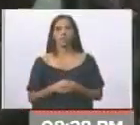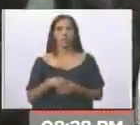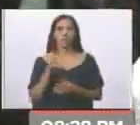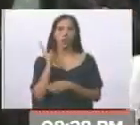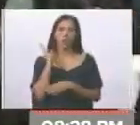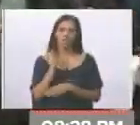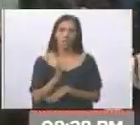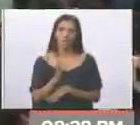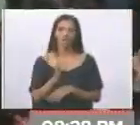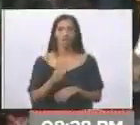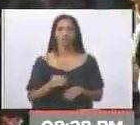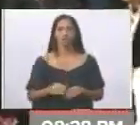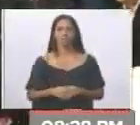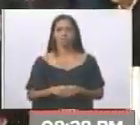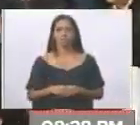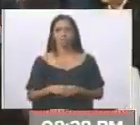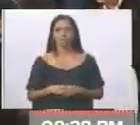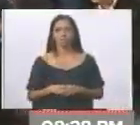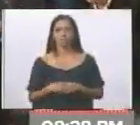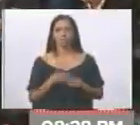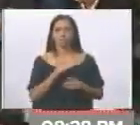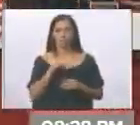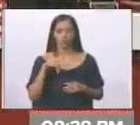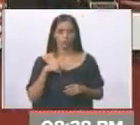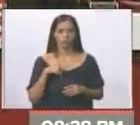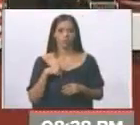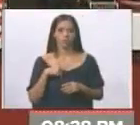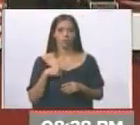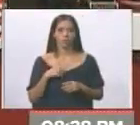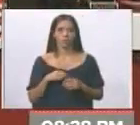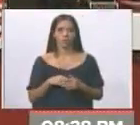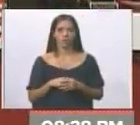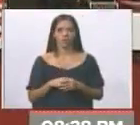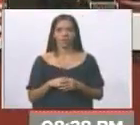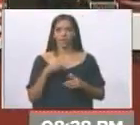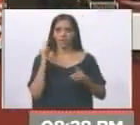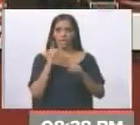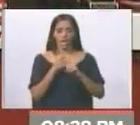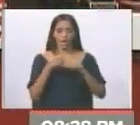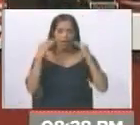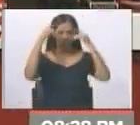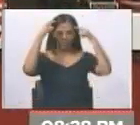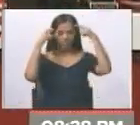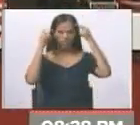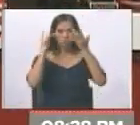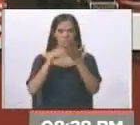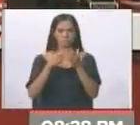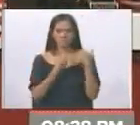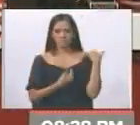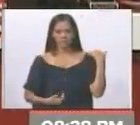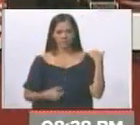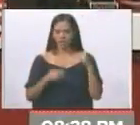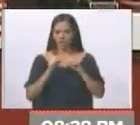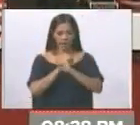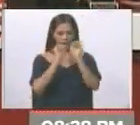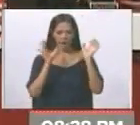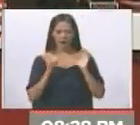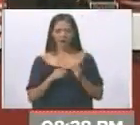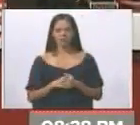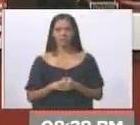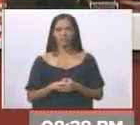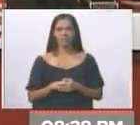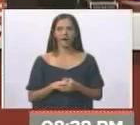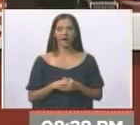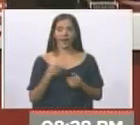Condenado. Por nosotros. Desde que el comandante Chávez llegó a la presidencia dejó eso muy claro.